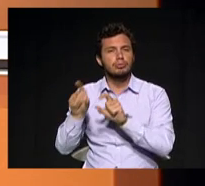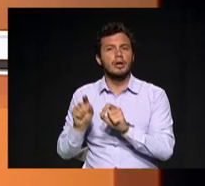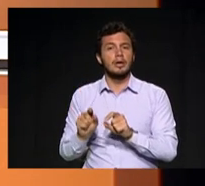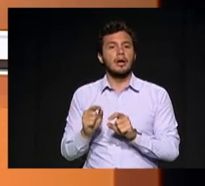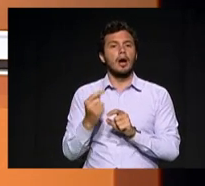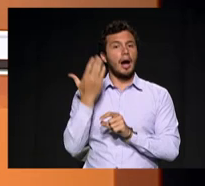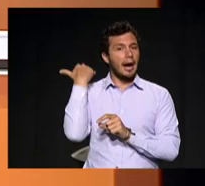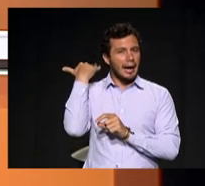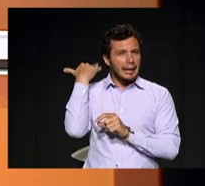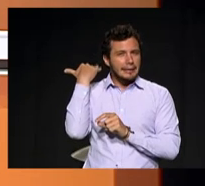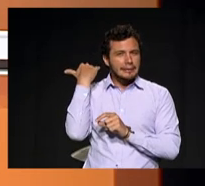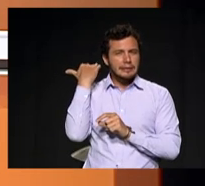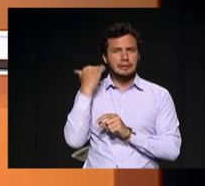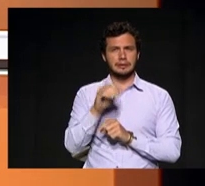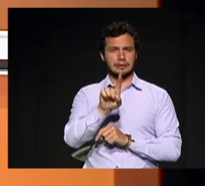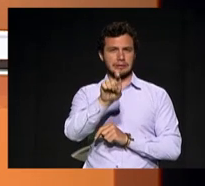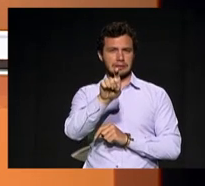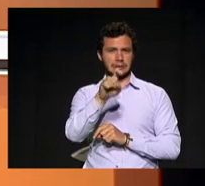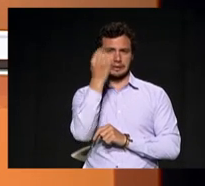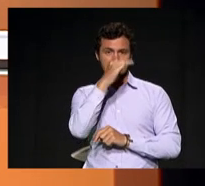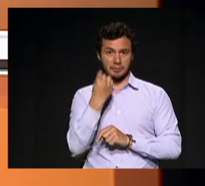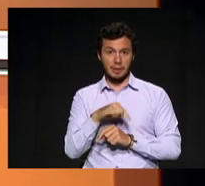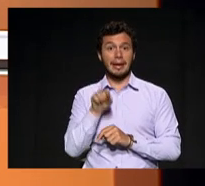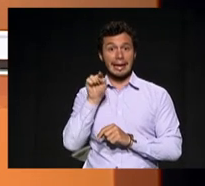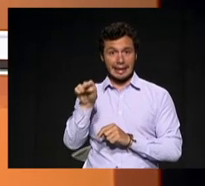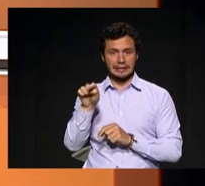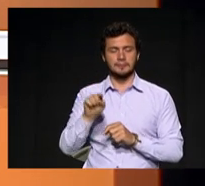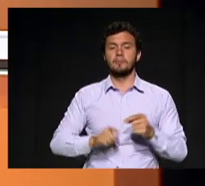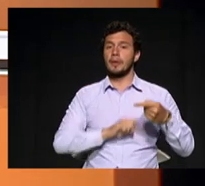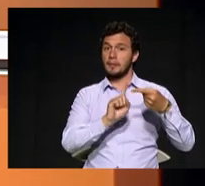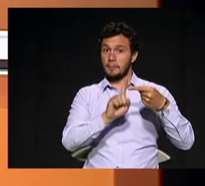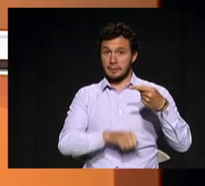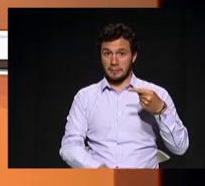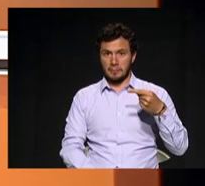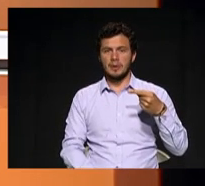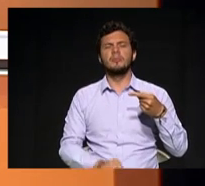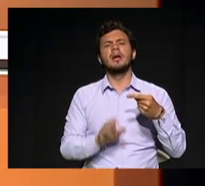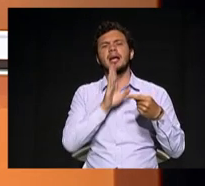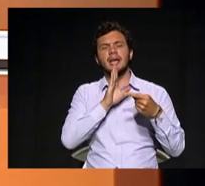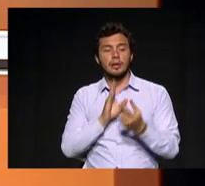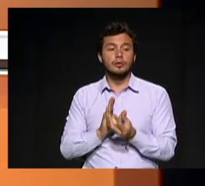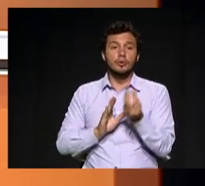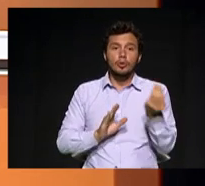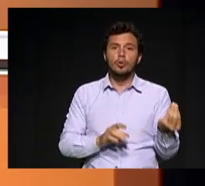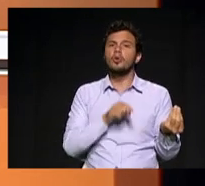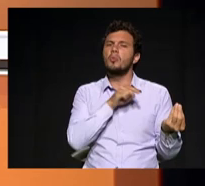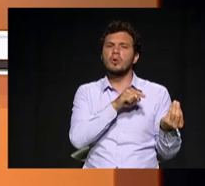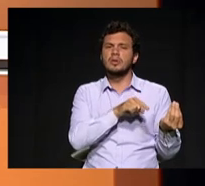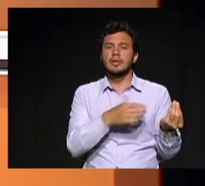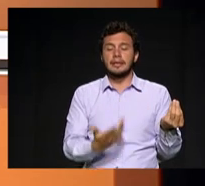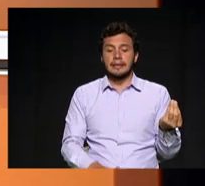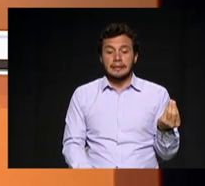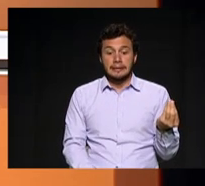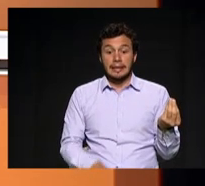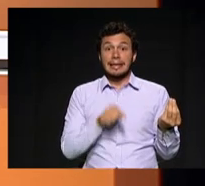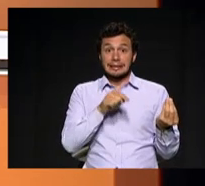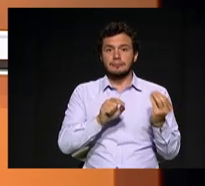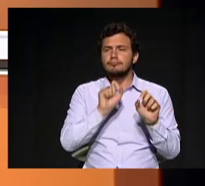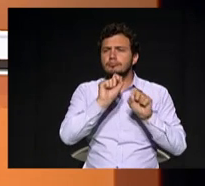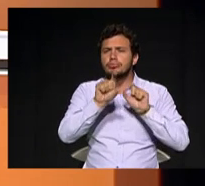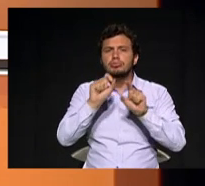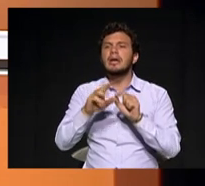pasado 6 de septiembre en la primera parte están los candidatos que van punteando en esta encuesta